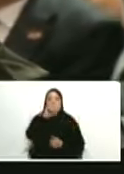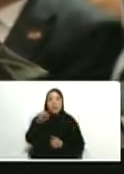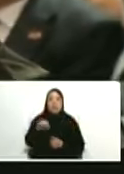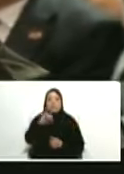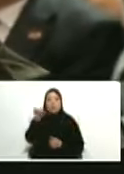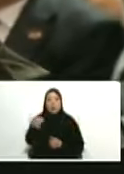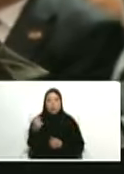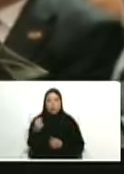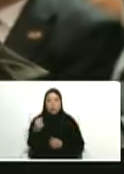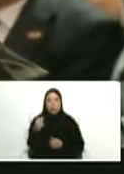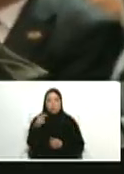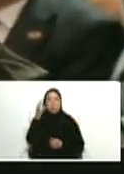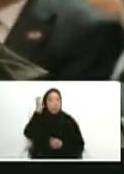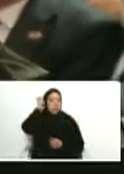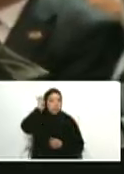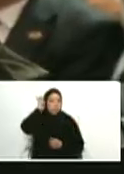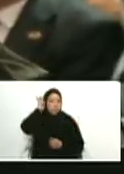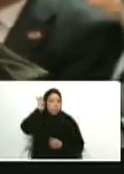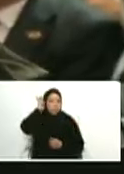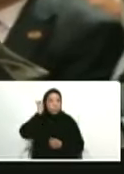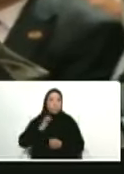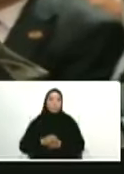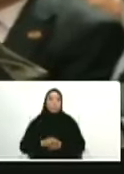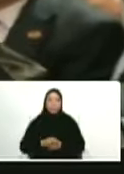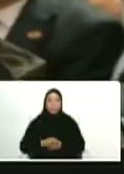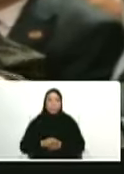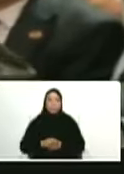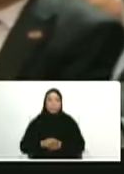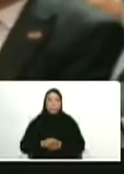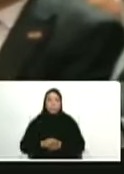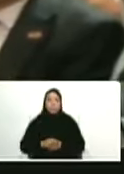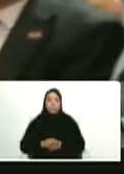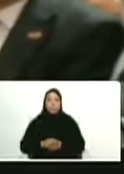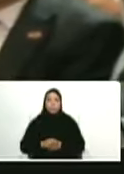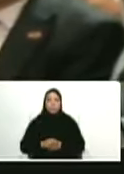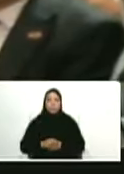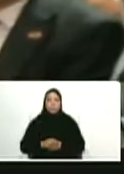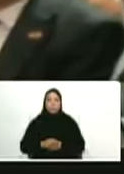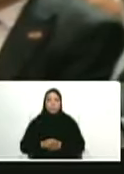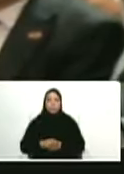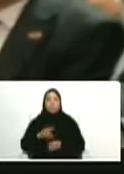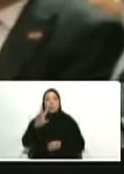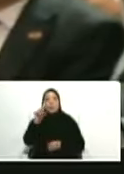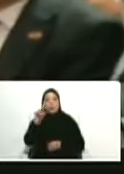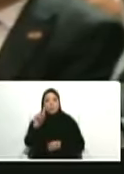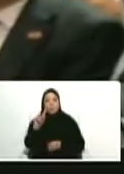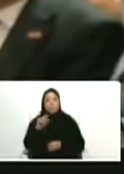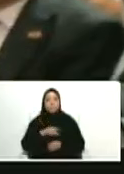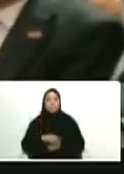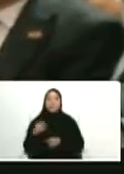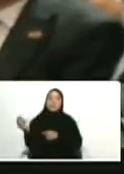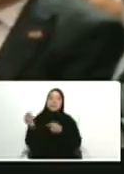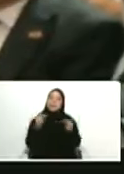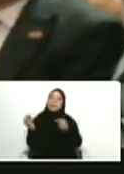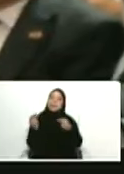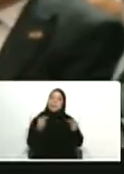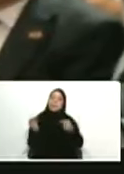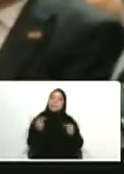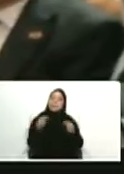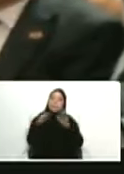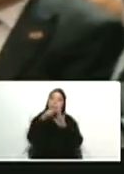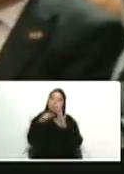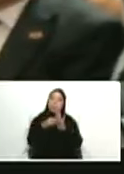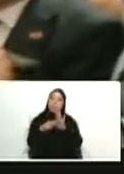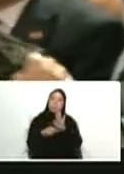Justicia, magistrada doctora Carislia Beatriz Rodríguez Rodríguez. Tercero, discurso de orden a cargo